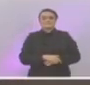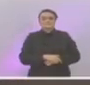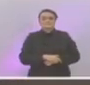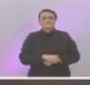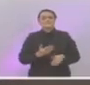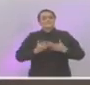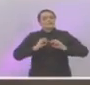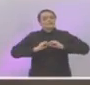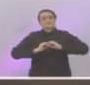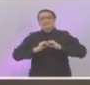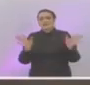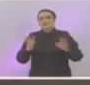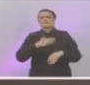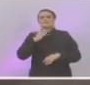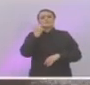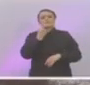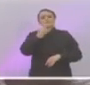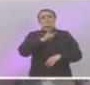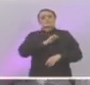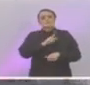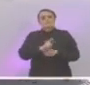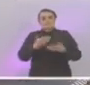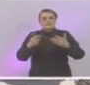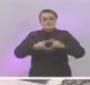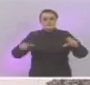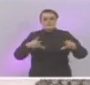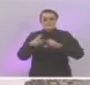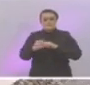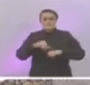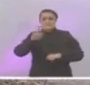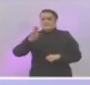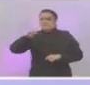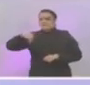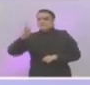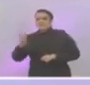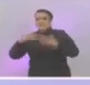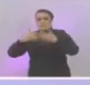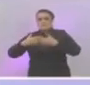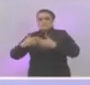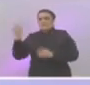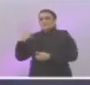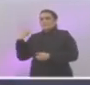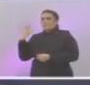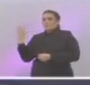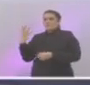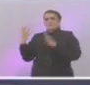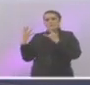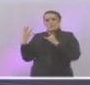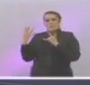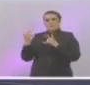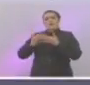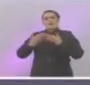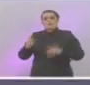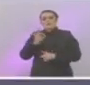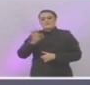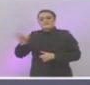Por supuesto, mención especial merece la inauguración de la planta BMW el pasado 4 de junio, fecha en la que sin